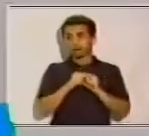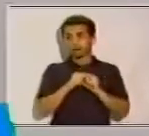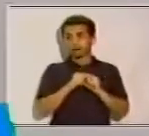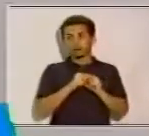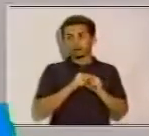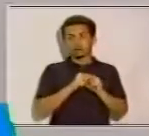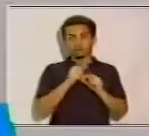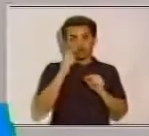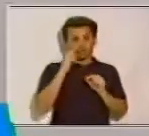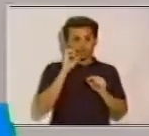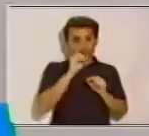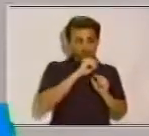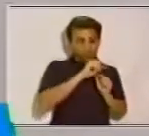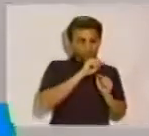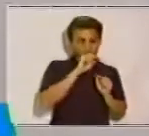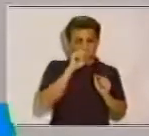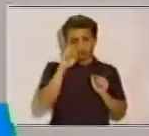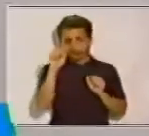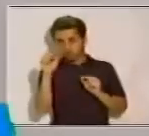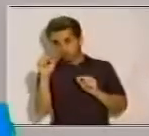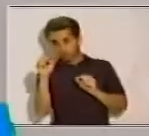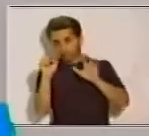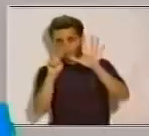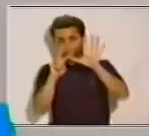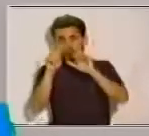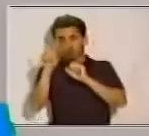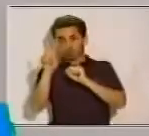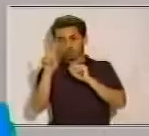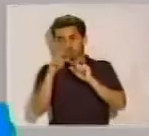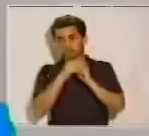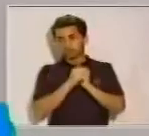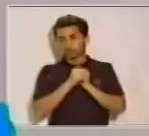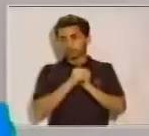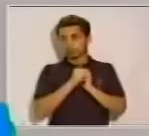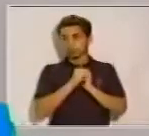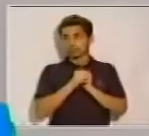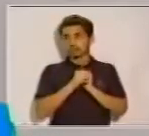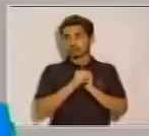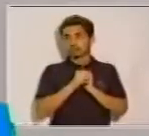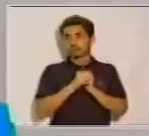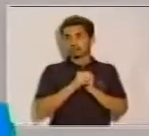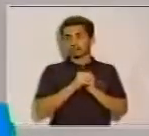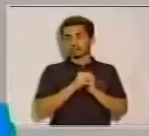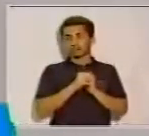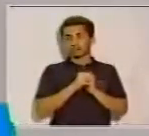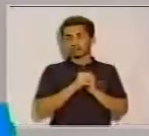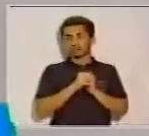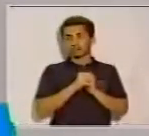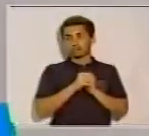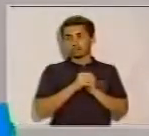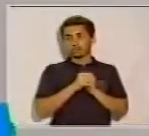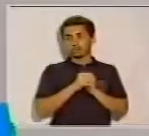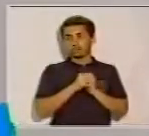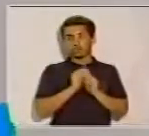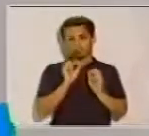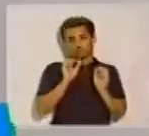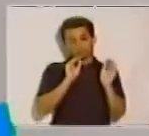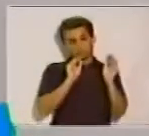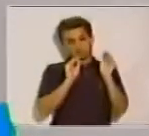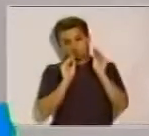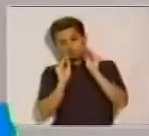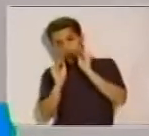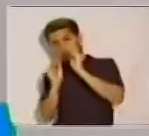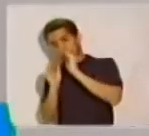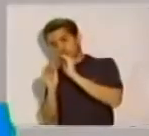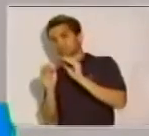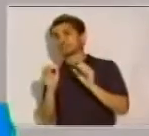desde el cero hasta donde está la medida que quiero, que es 72. Pongo un punto. Lo voy a correr. Coincido